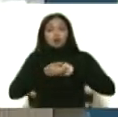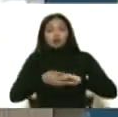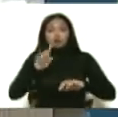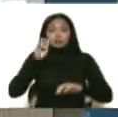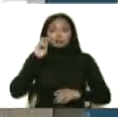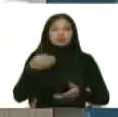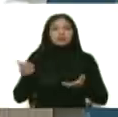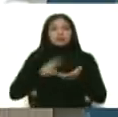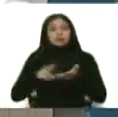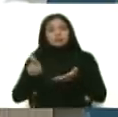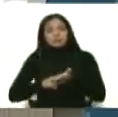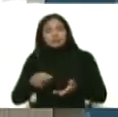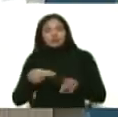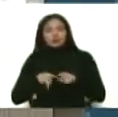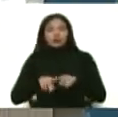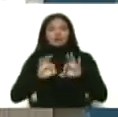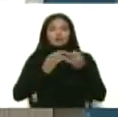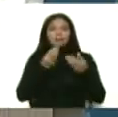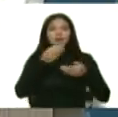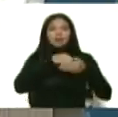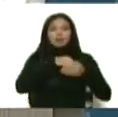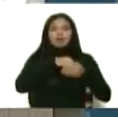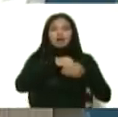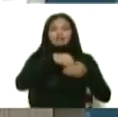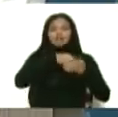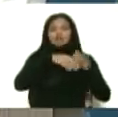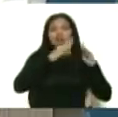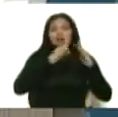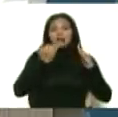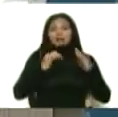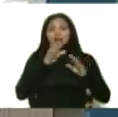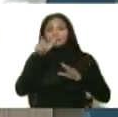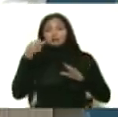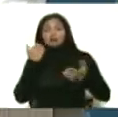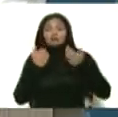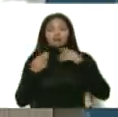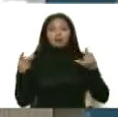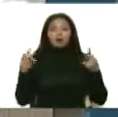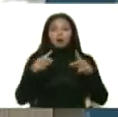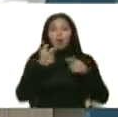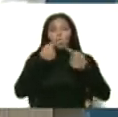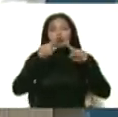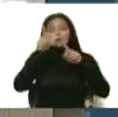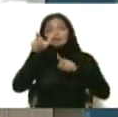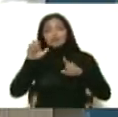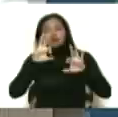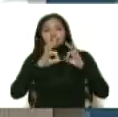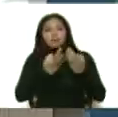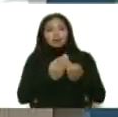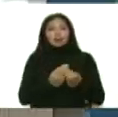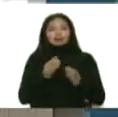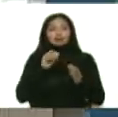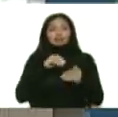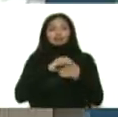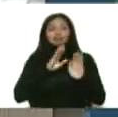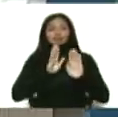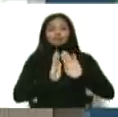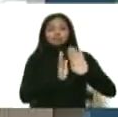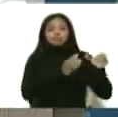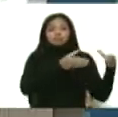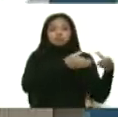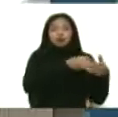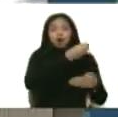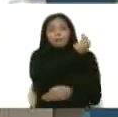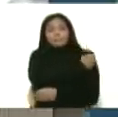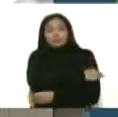frecuencia contactos intrafamiliares de pacientes ya positivos y por eso se tomó la decisión y están en aislamiento